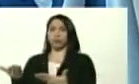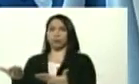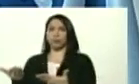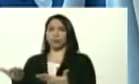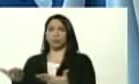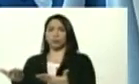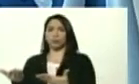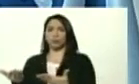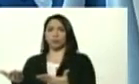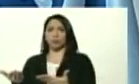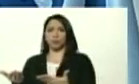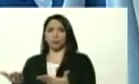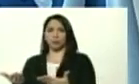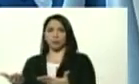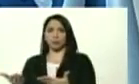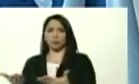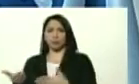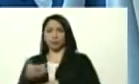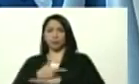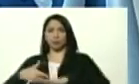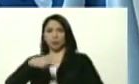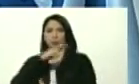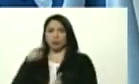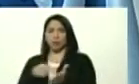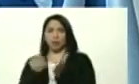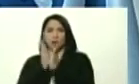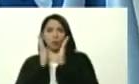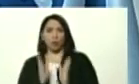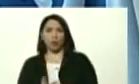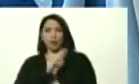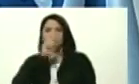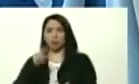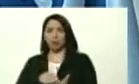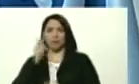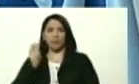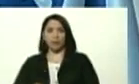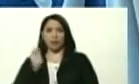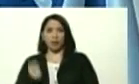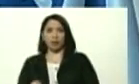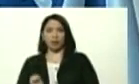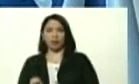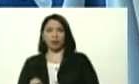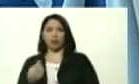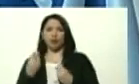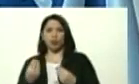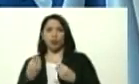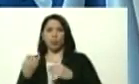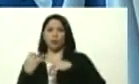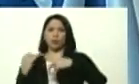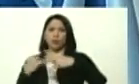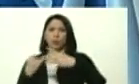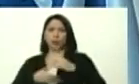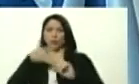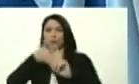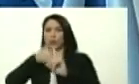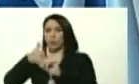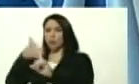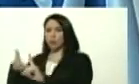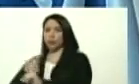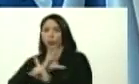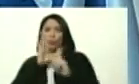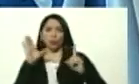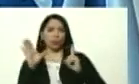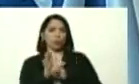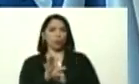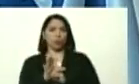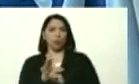del Ejecutivo Nacional la Escuela Nacional de Fiscales como herramienta para la formación en la cultura